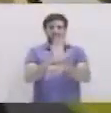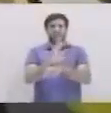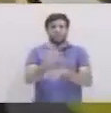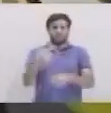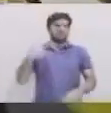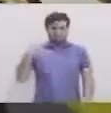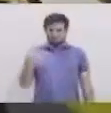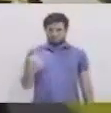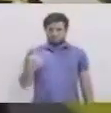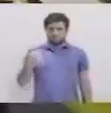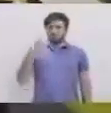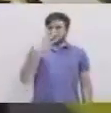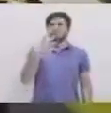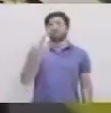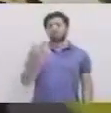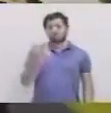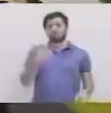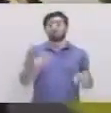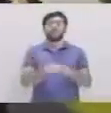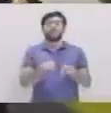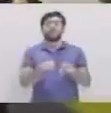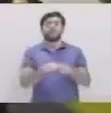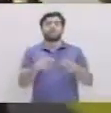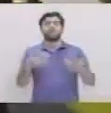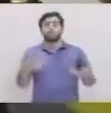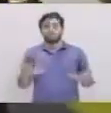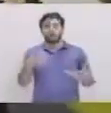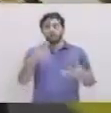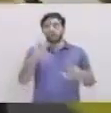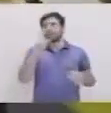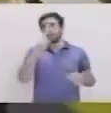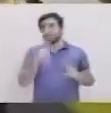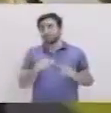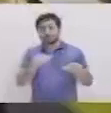Exacto. La música tiene tonalidades mayores,